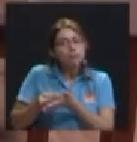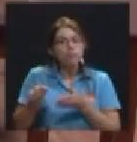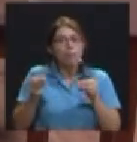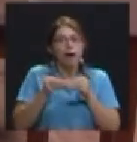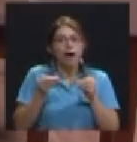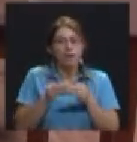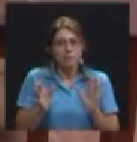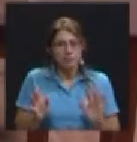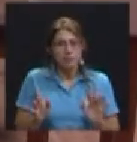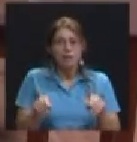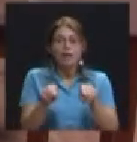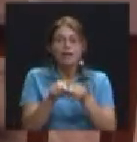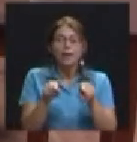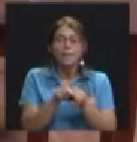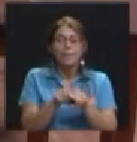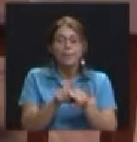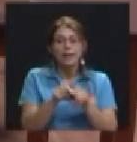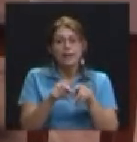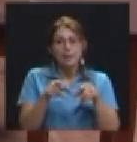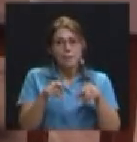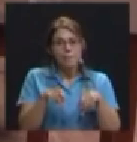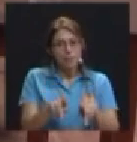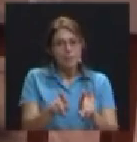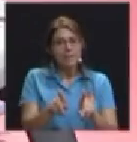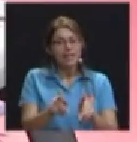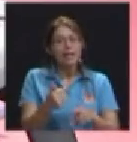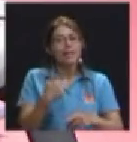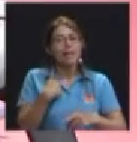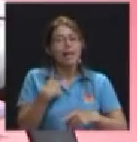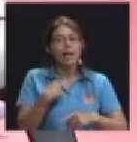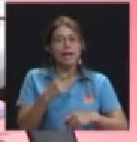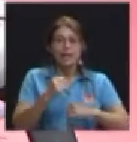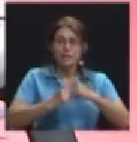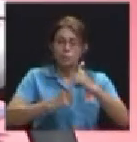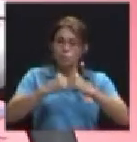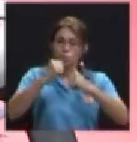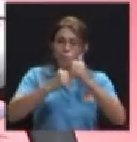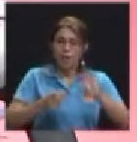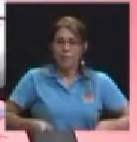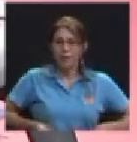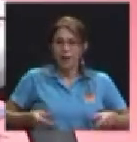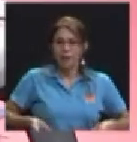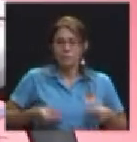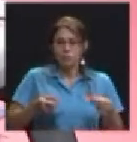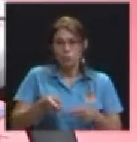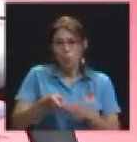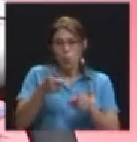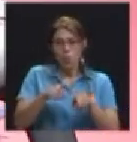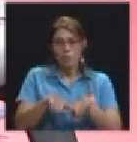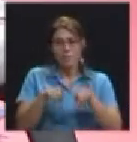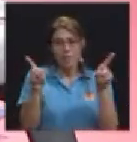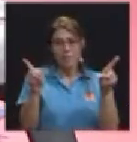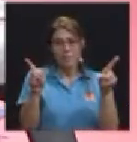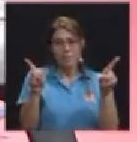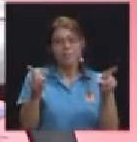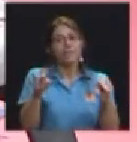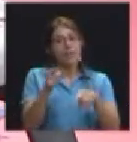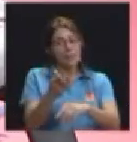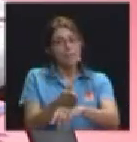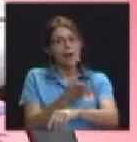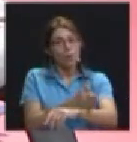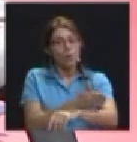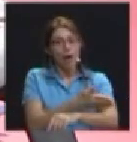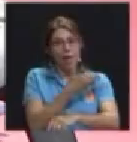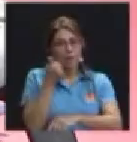le permite tener una estructura de gastos un poco diferente y mejorada, ¿verdad? Por